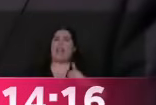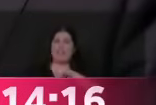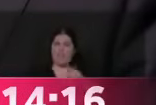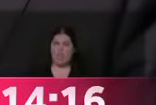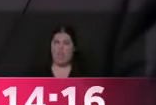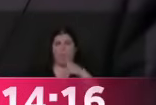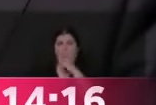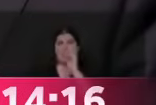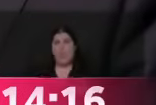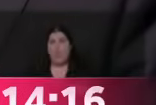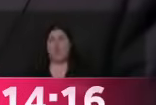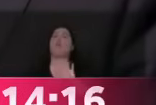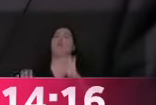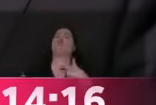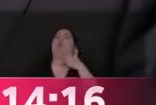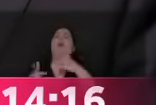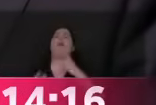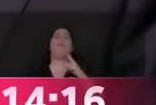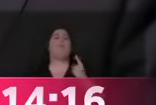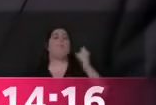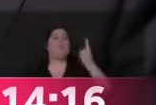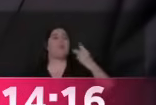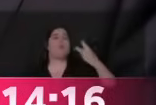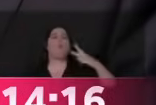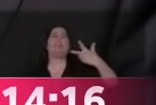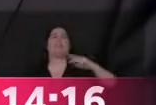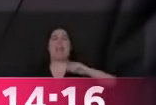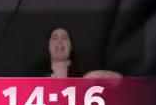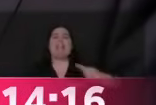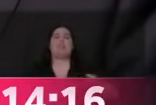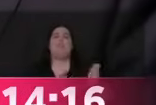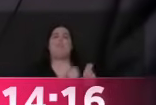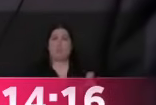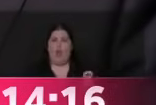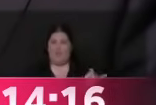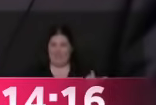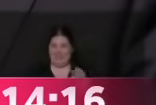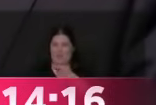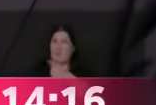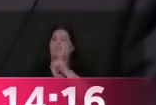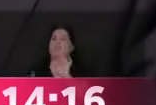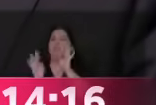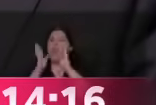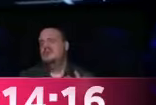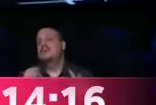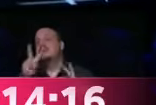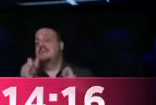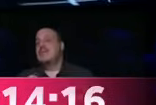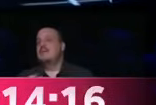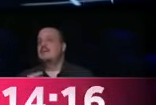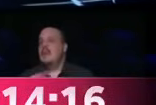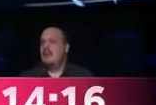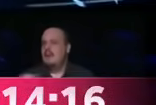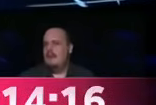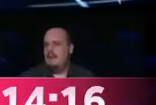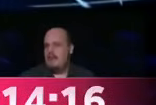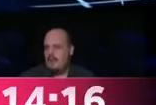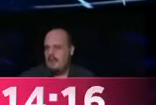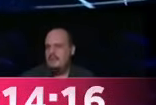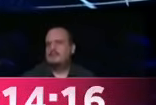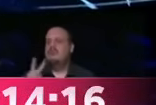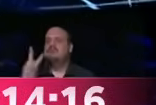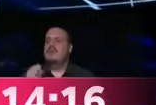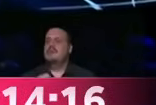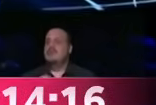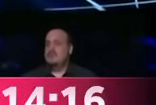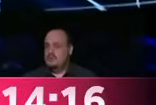Esa es una de las primeras frases que quedó para la posteridad, ¿no? Y que fue analizada. Si tú fueras Pinocho, ya me habrías lastimado un ojo, en alusión obviamente a la nariz